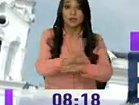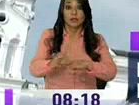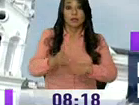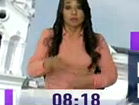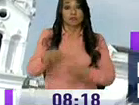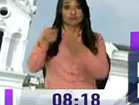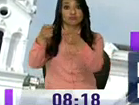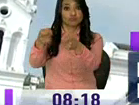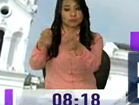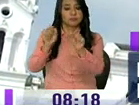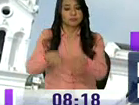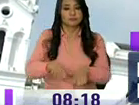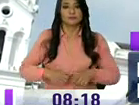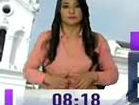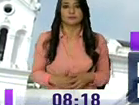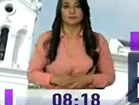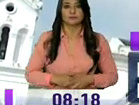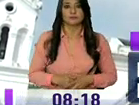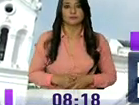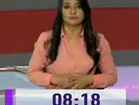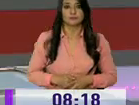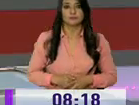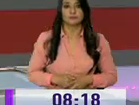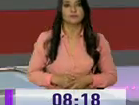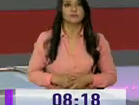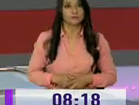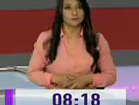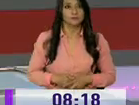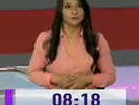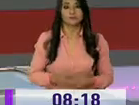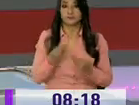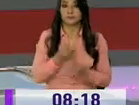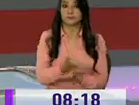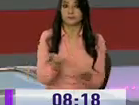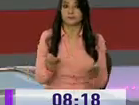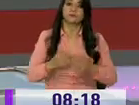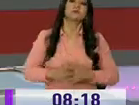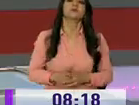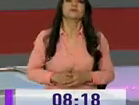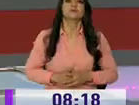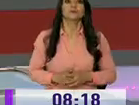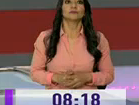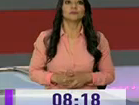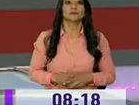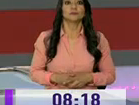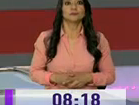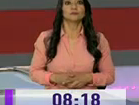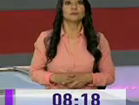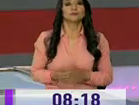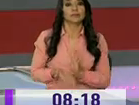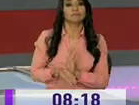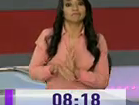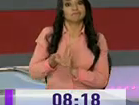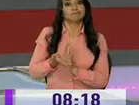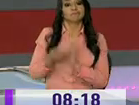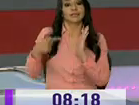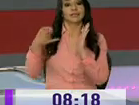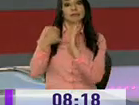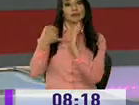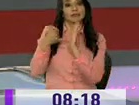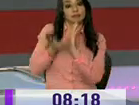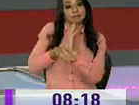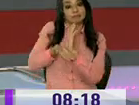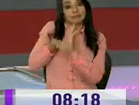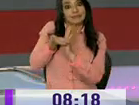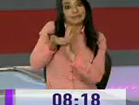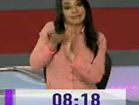ejecutivo en las próximas semanas. Este puede contarles, amigos, que no se haya incrementado el impuesto al valor